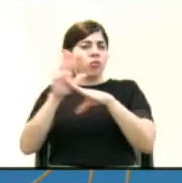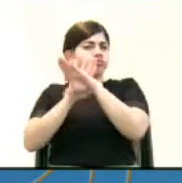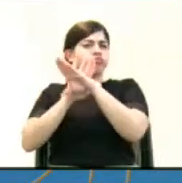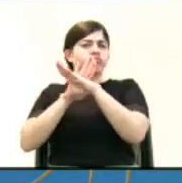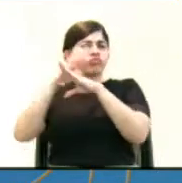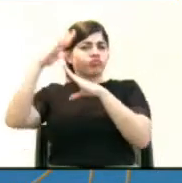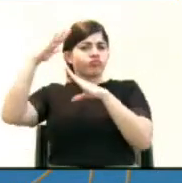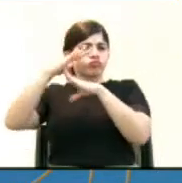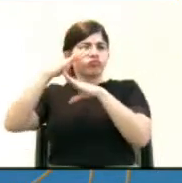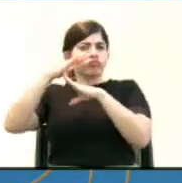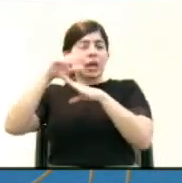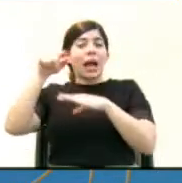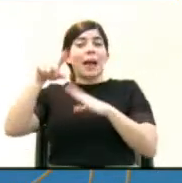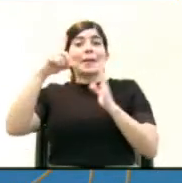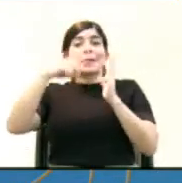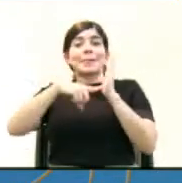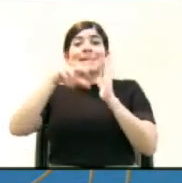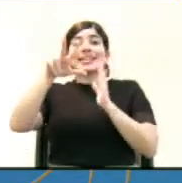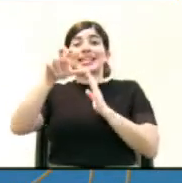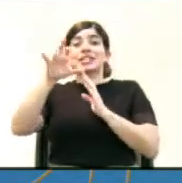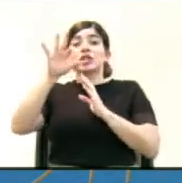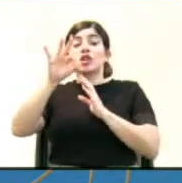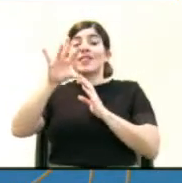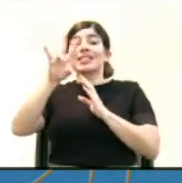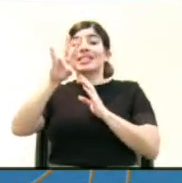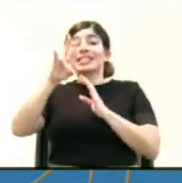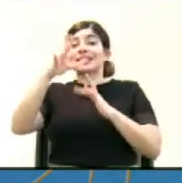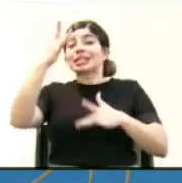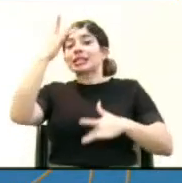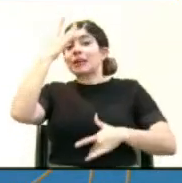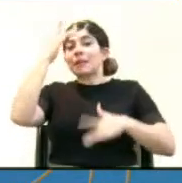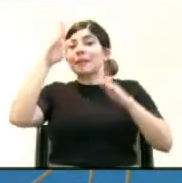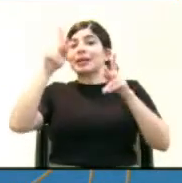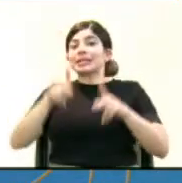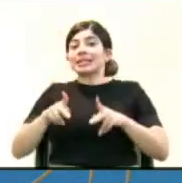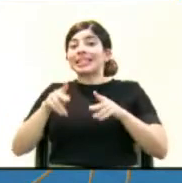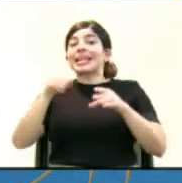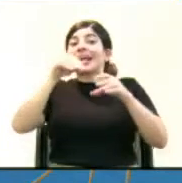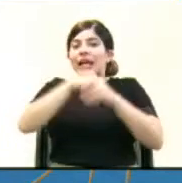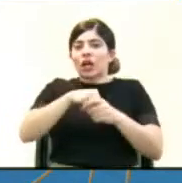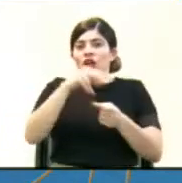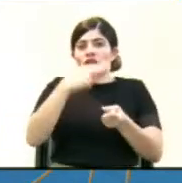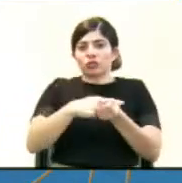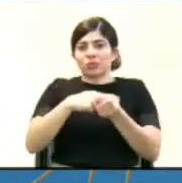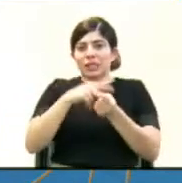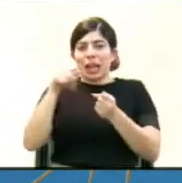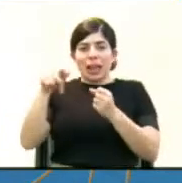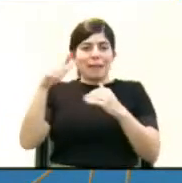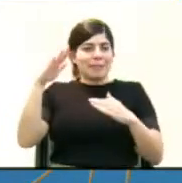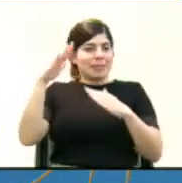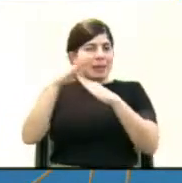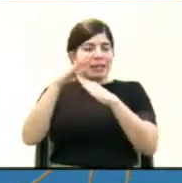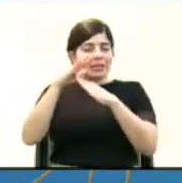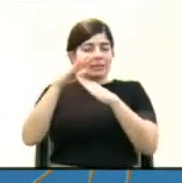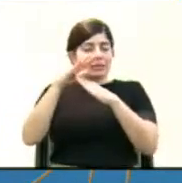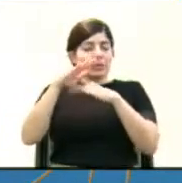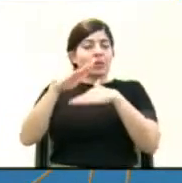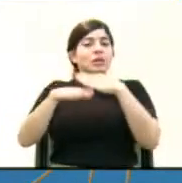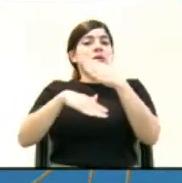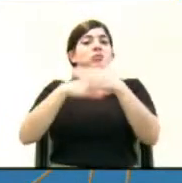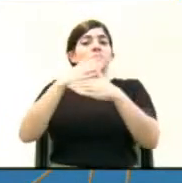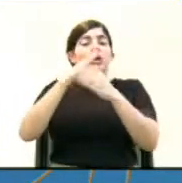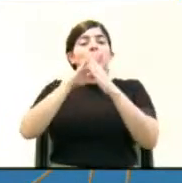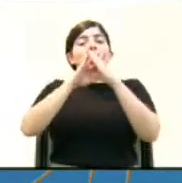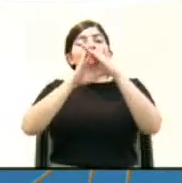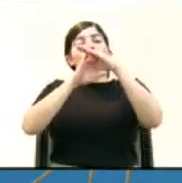fecha llegamos a tener 1,397 pacientes hospitalizados en ese pico. Luego la curva